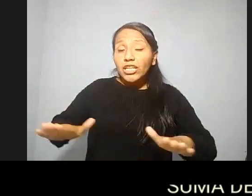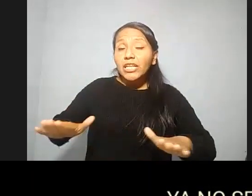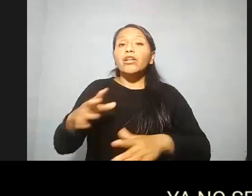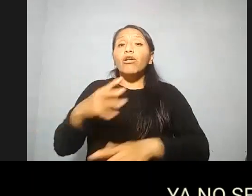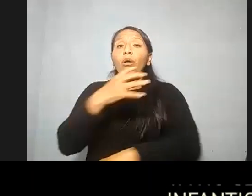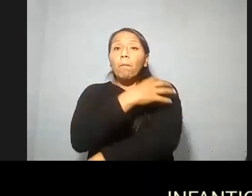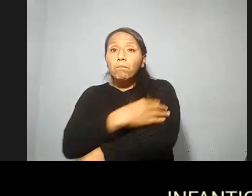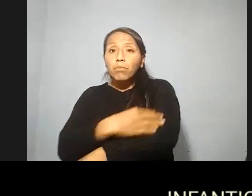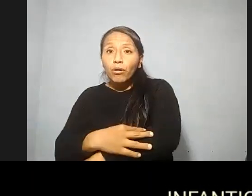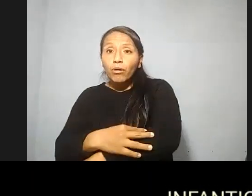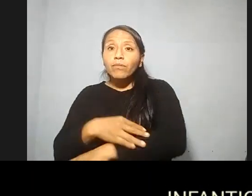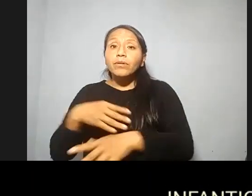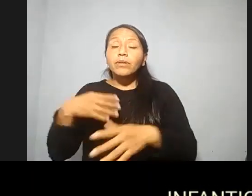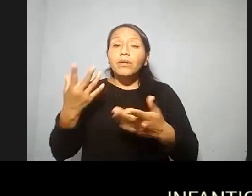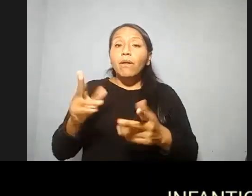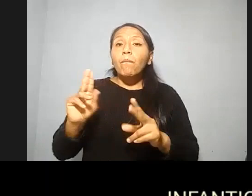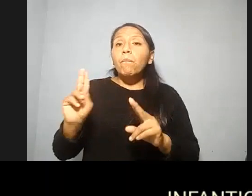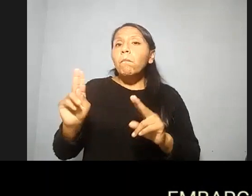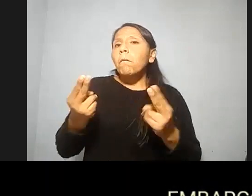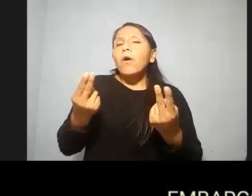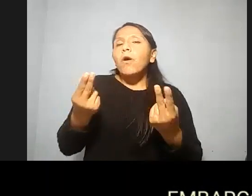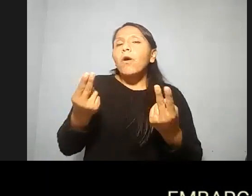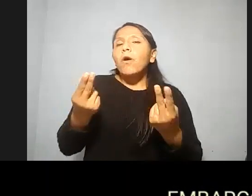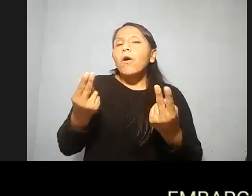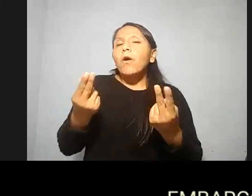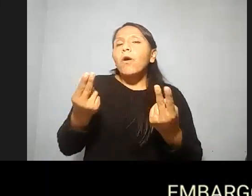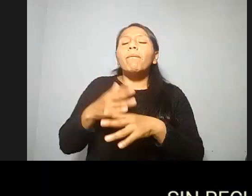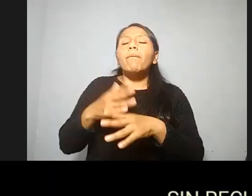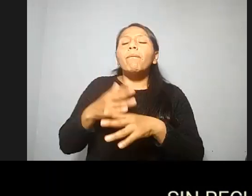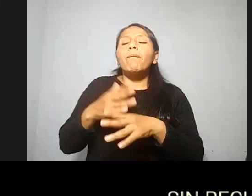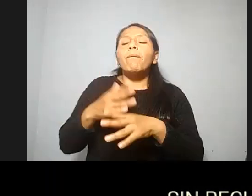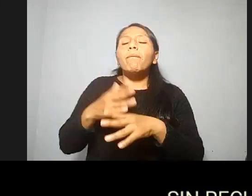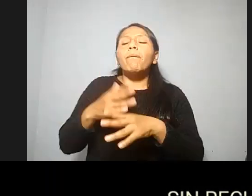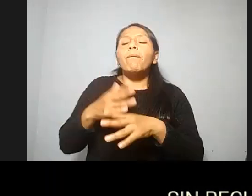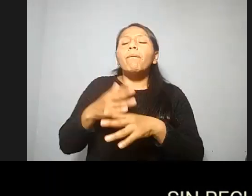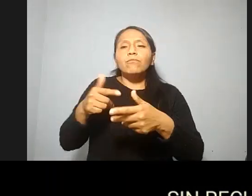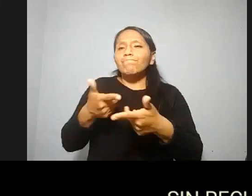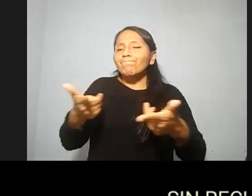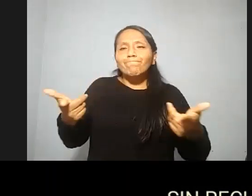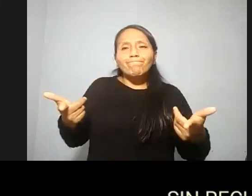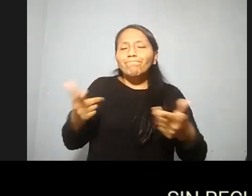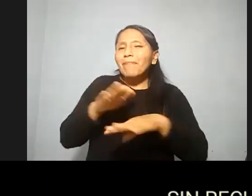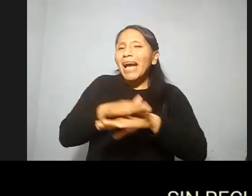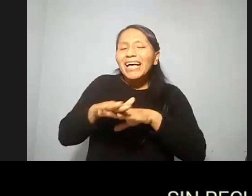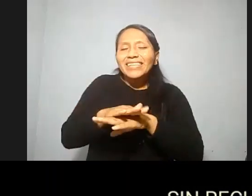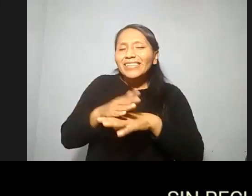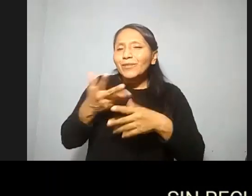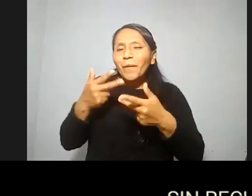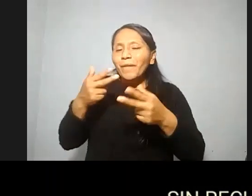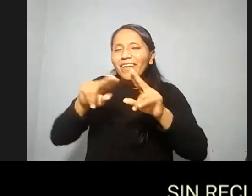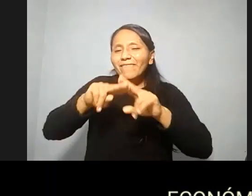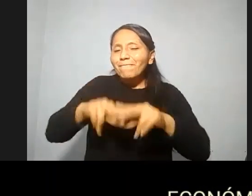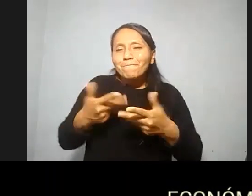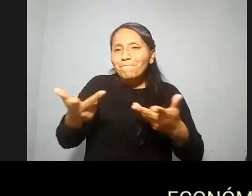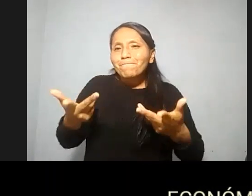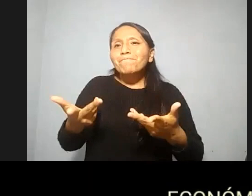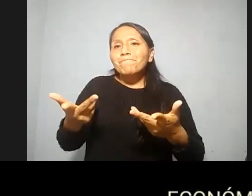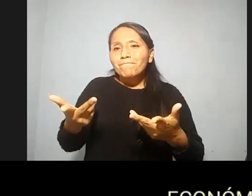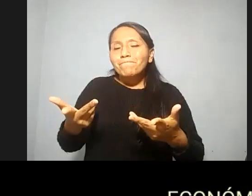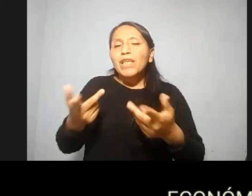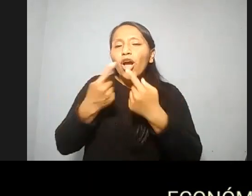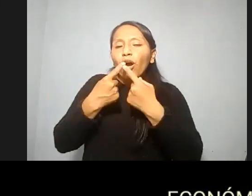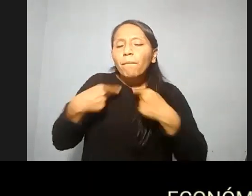económicos morían por falta de la atención de salud más básica. Serían considerados objeto de